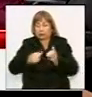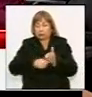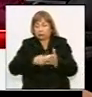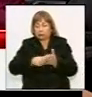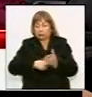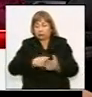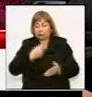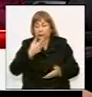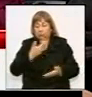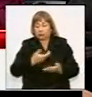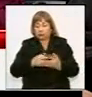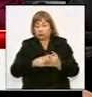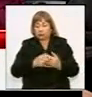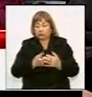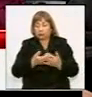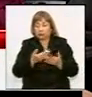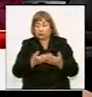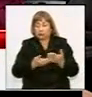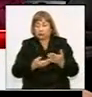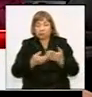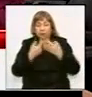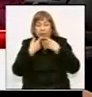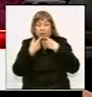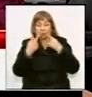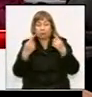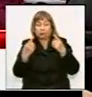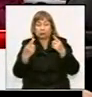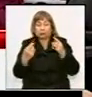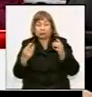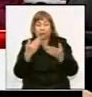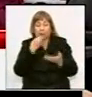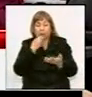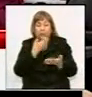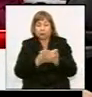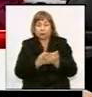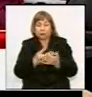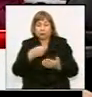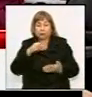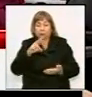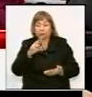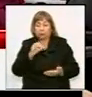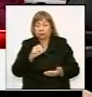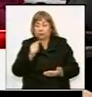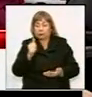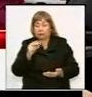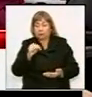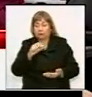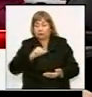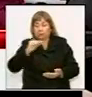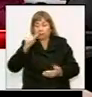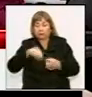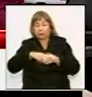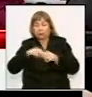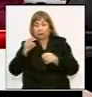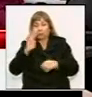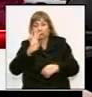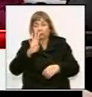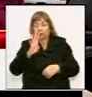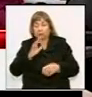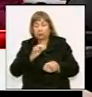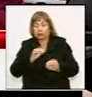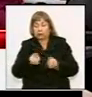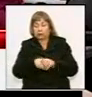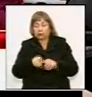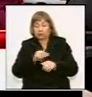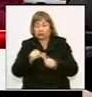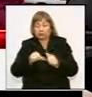Arqueológico. Ha iniciado un procedimiento de declaratorio de nulidad de la buena pro a la empresa Arqueo Andes. Separa a cuatro funcionarios involucrados directamente